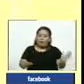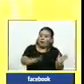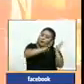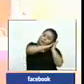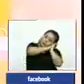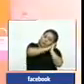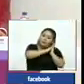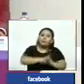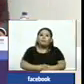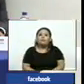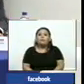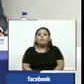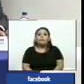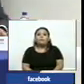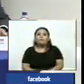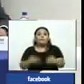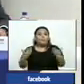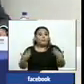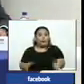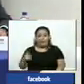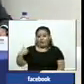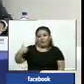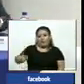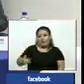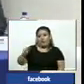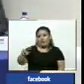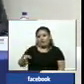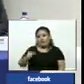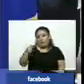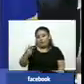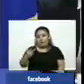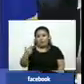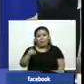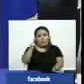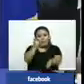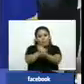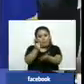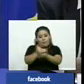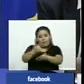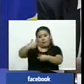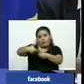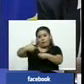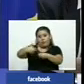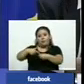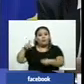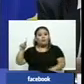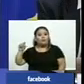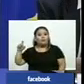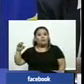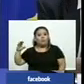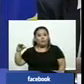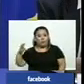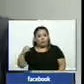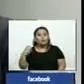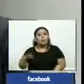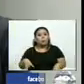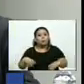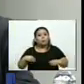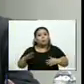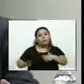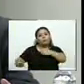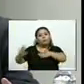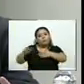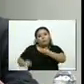matrimoniales. Por segundo año consecutivo, Chevron, a través de su marca Texaco, asumen el compromiso